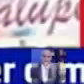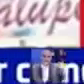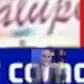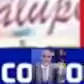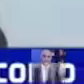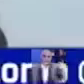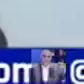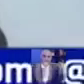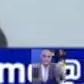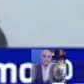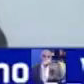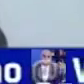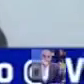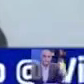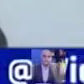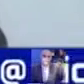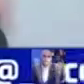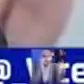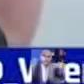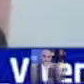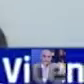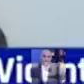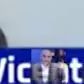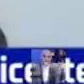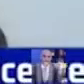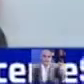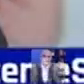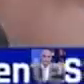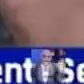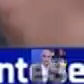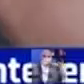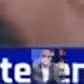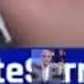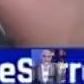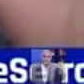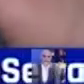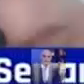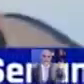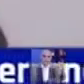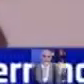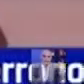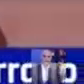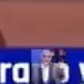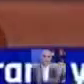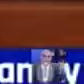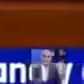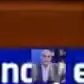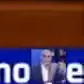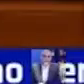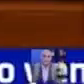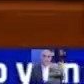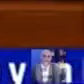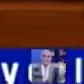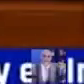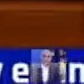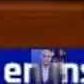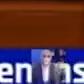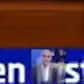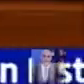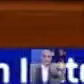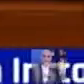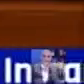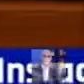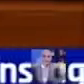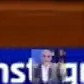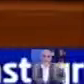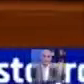no actúa como servidor público, que no actúa como senador y que todas las semanas se sienta en el programa de